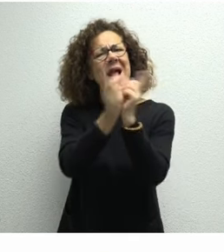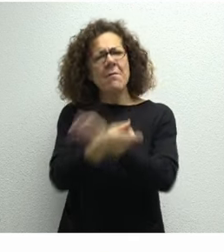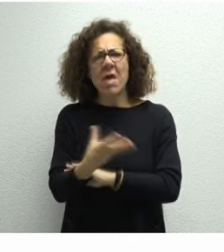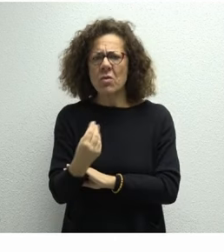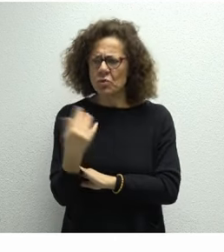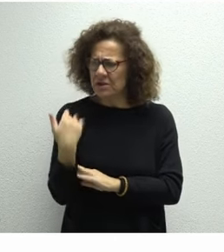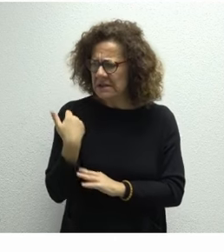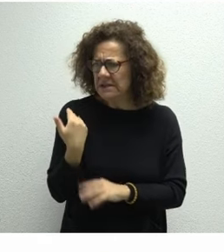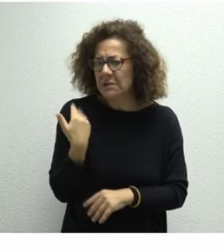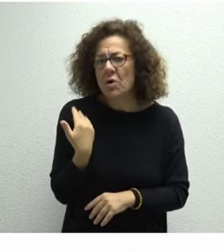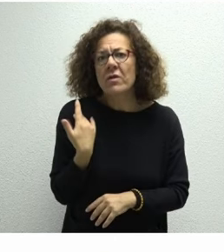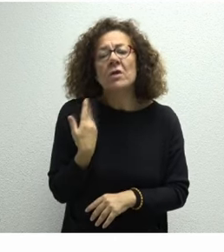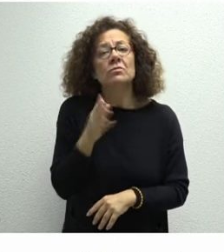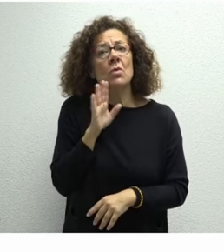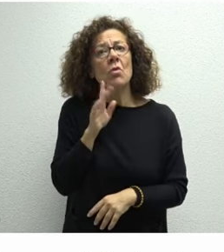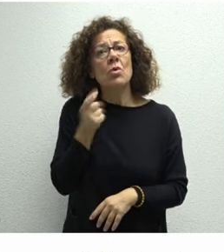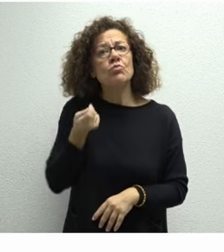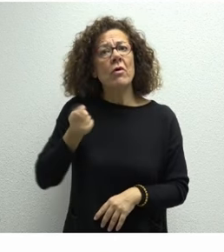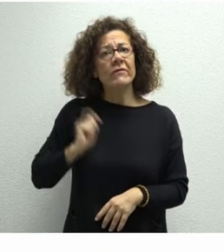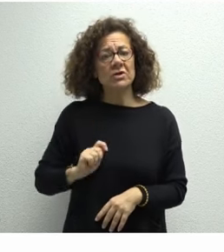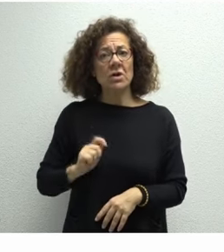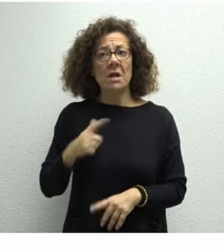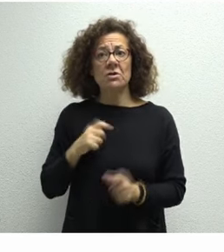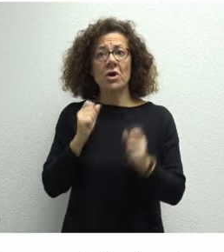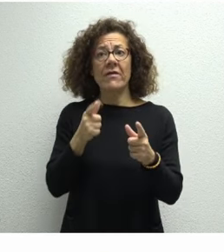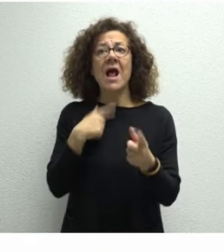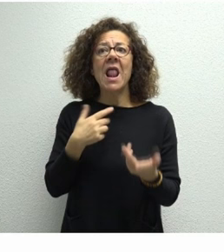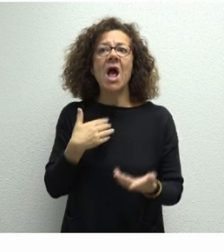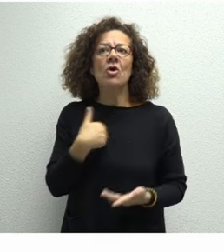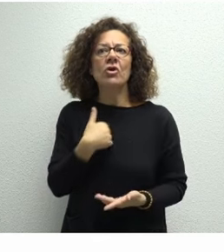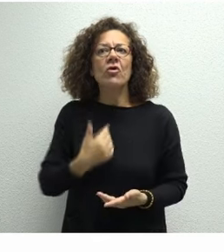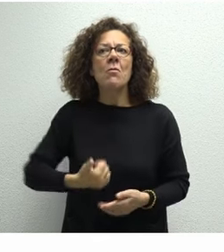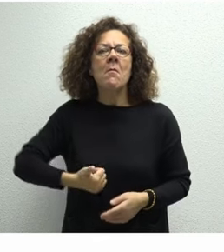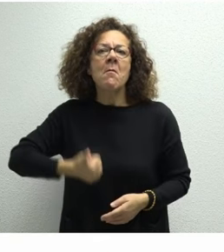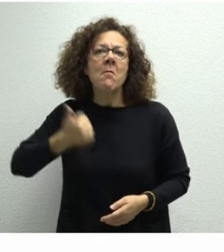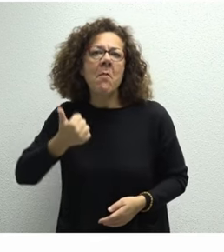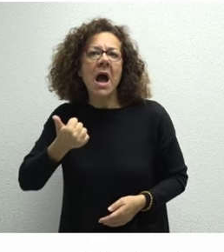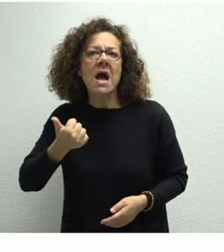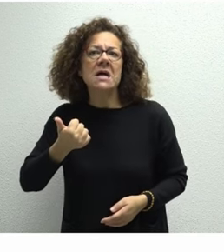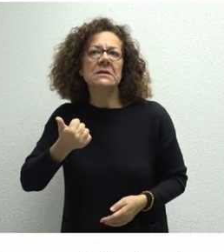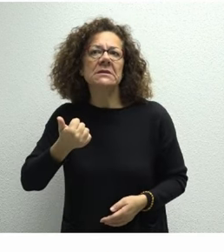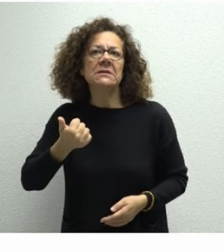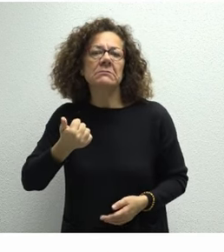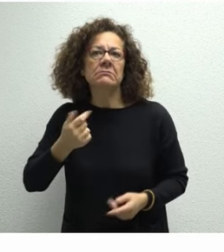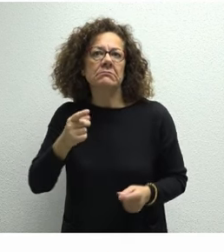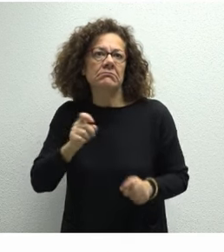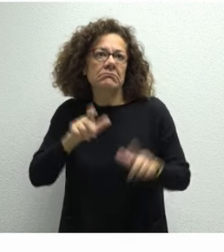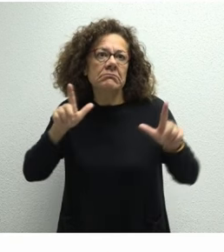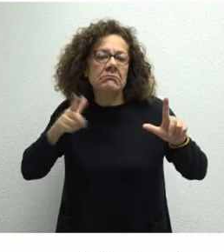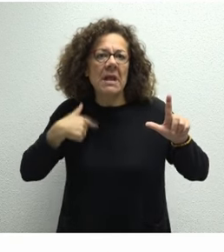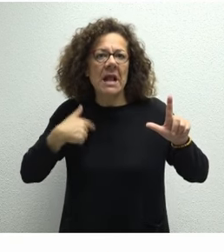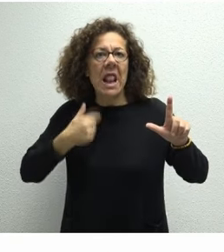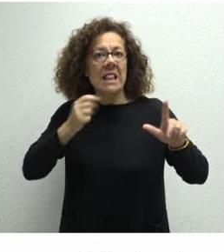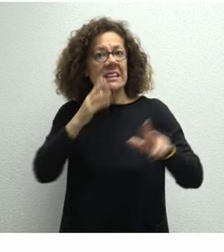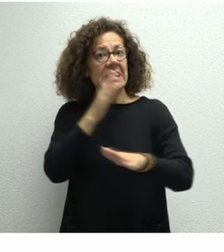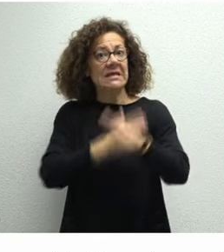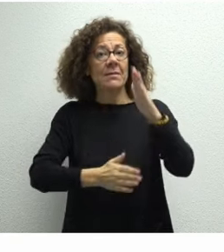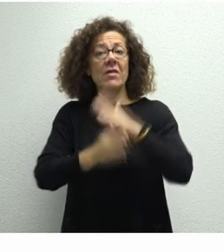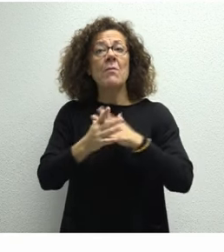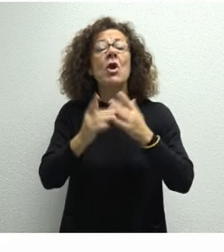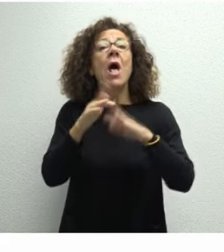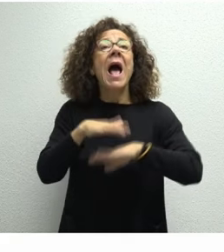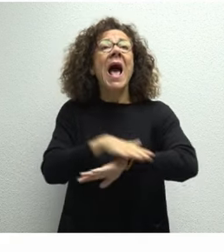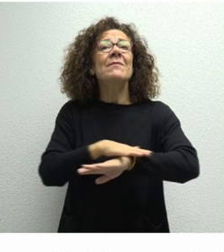últimos años no pero el propio profesional lo atribuye a la condición más más más más aparente que es la discapacidad y la administración